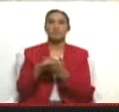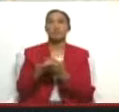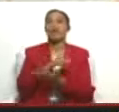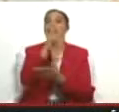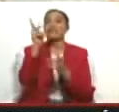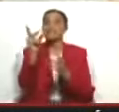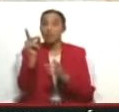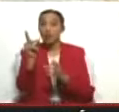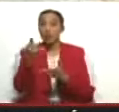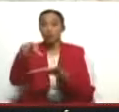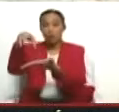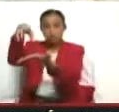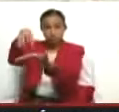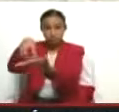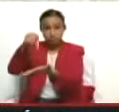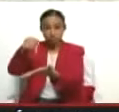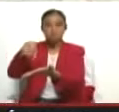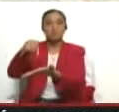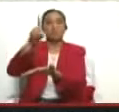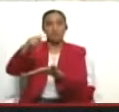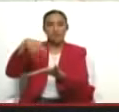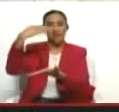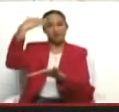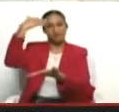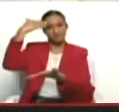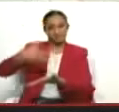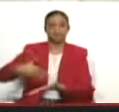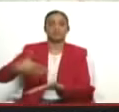naval contra almirante Agustín